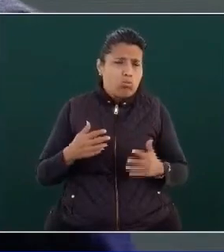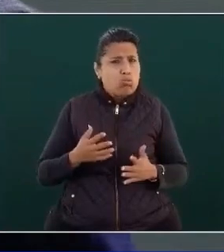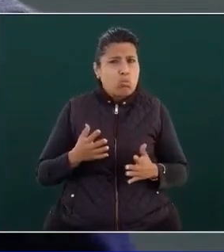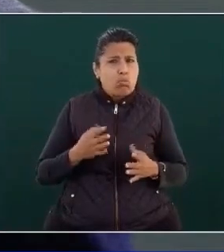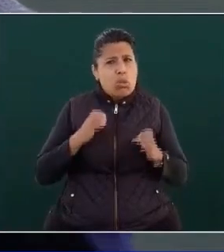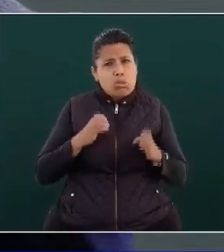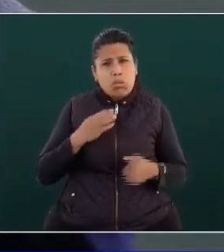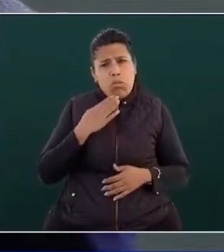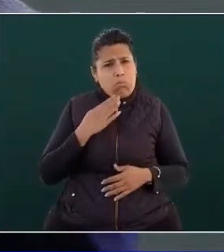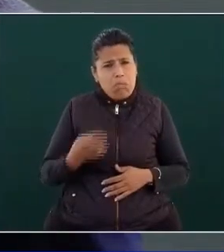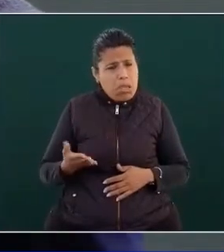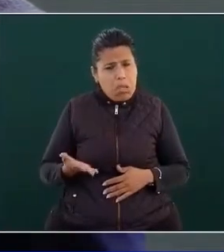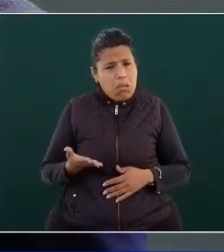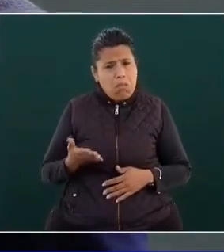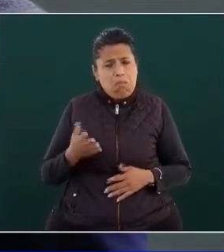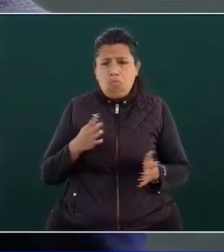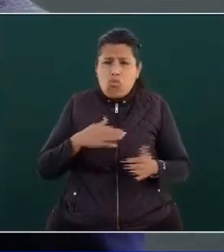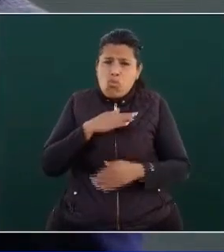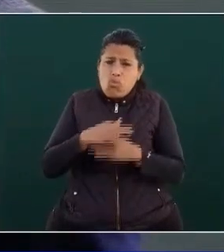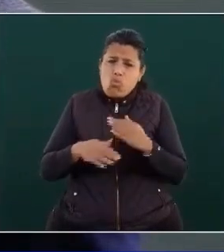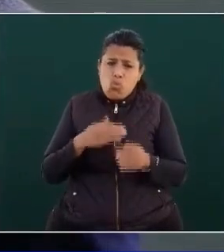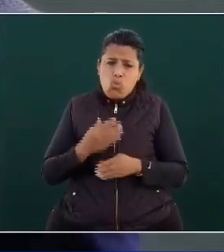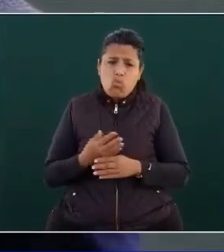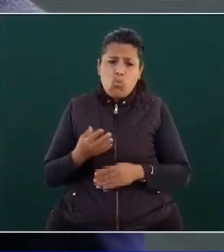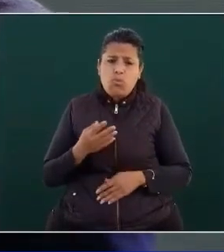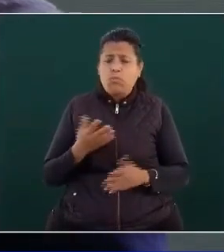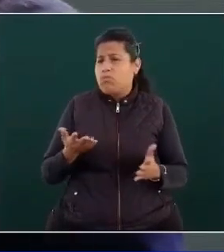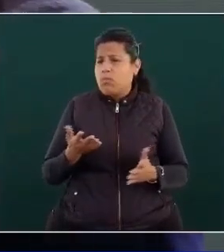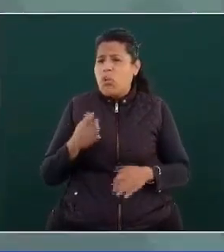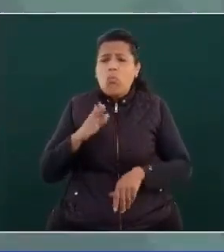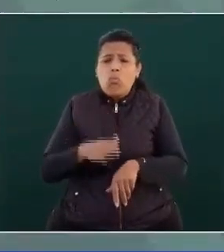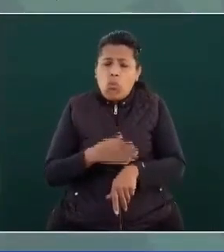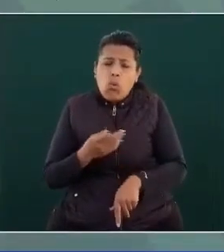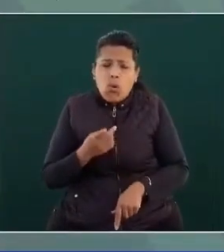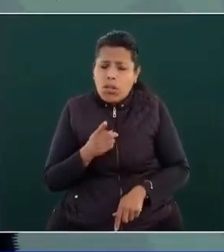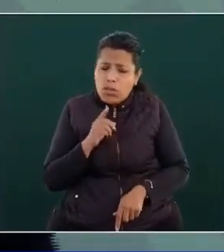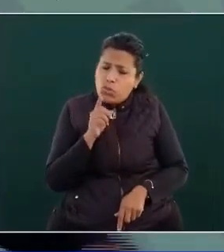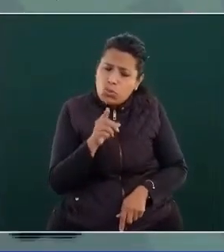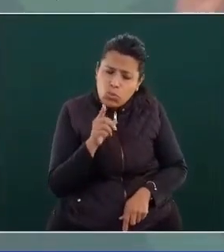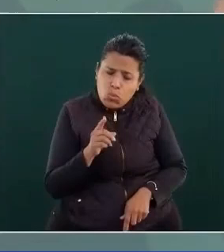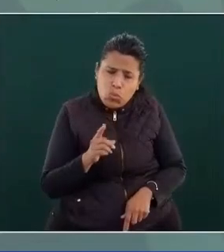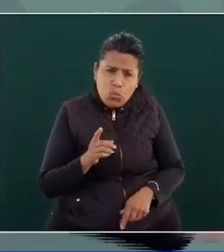en general. ¿Y por qué les va bien? Bueno, porque